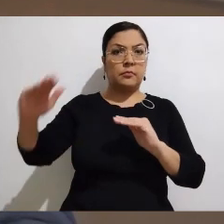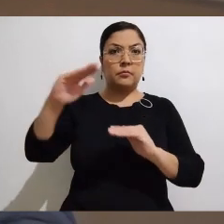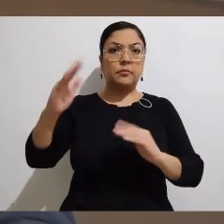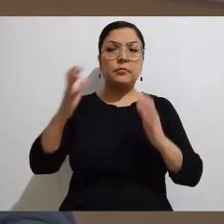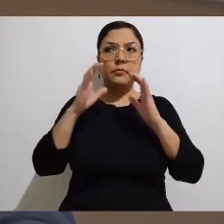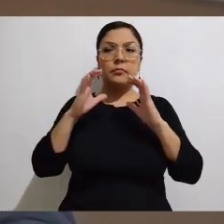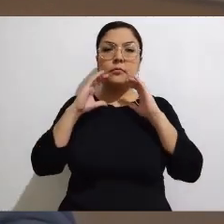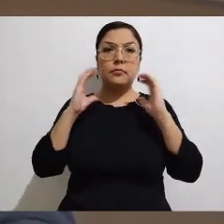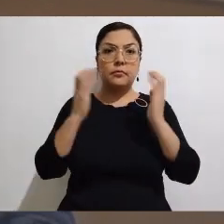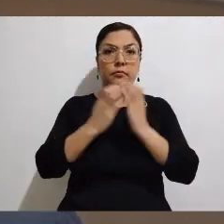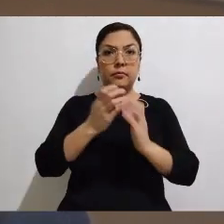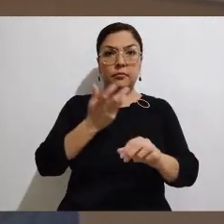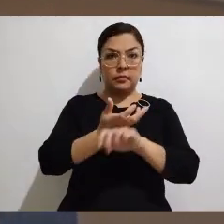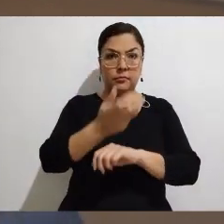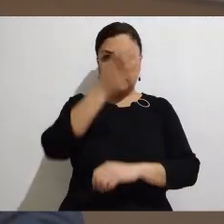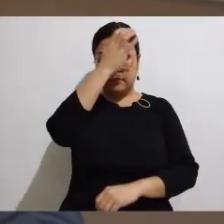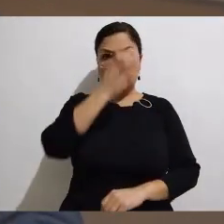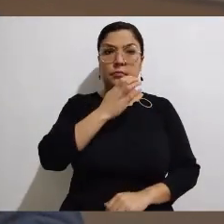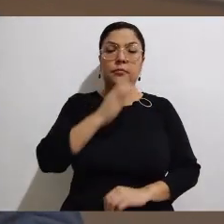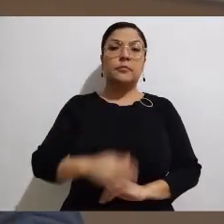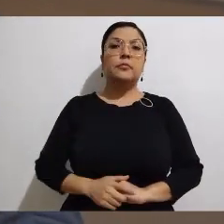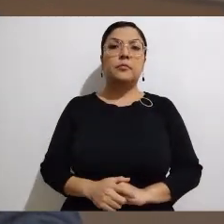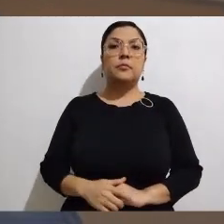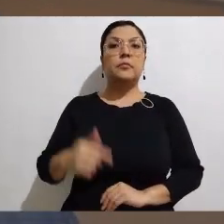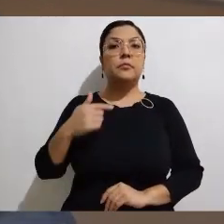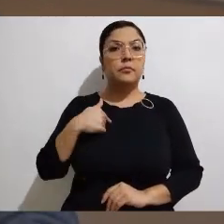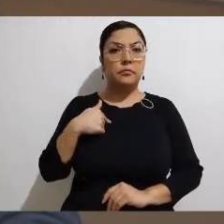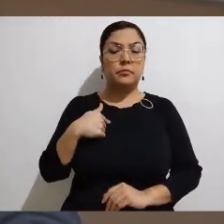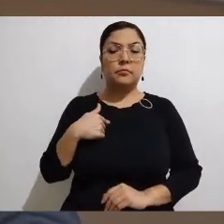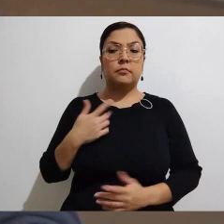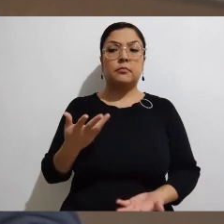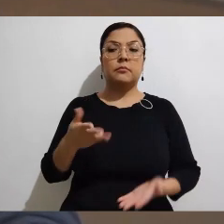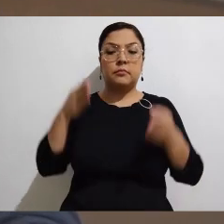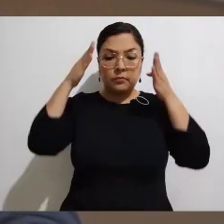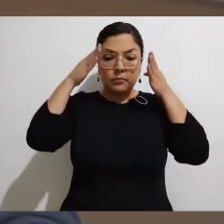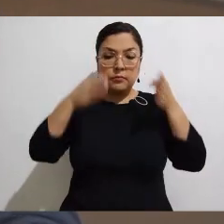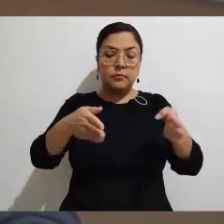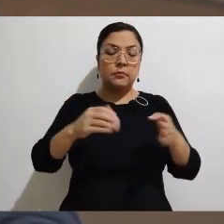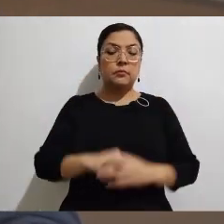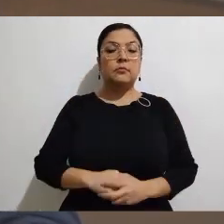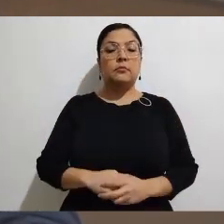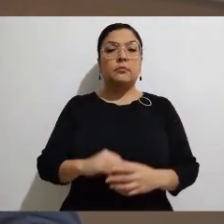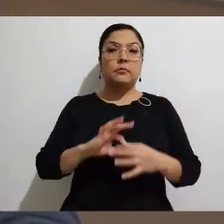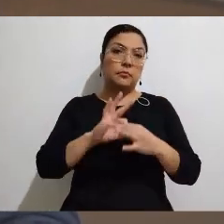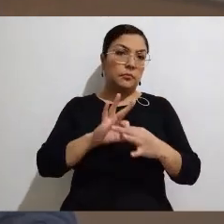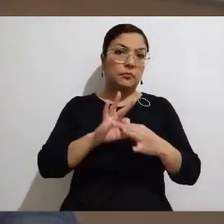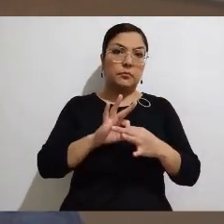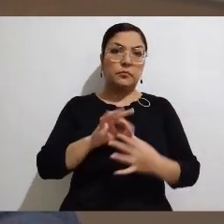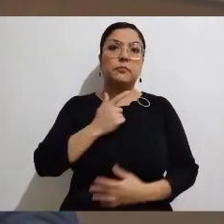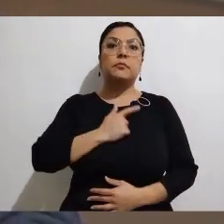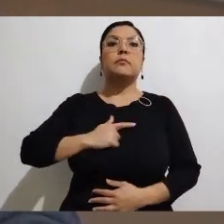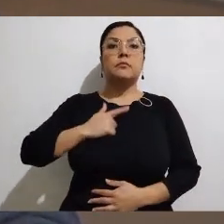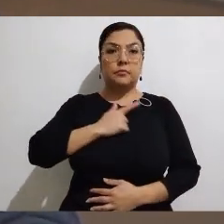Entonces, nunca hemos dejado de estar siguiendo de cerca la materia electoral. La realidad es que es la materia que a